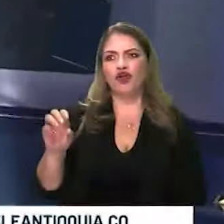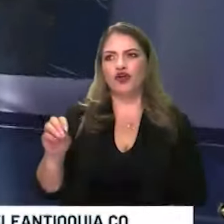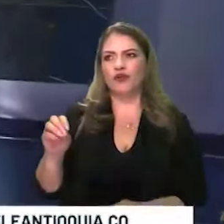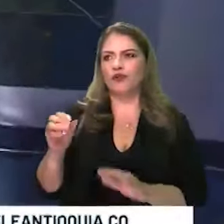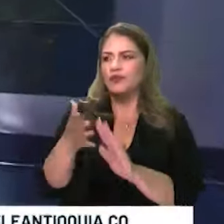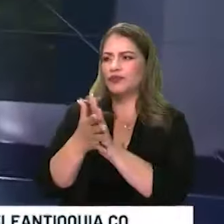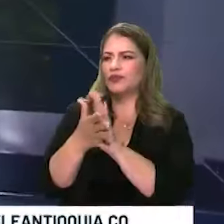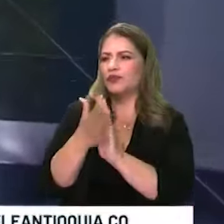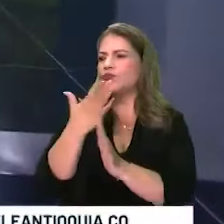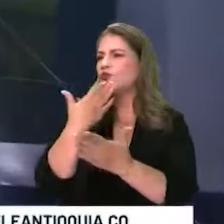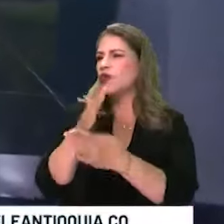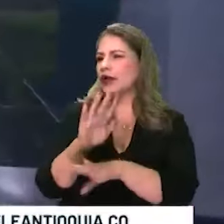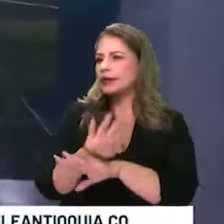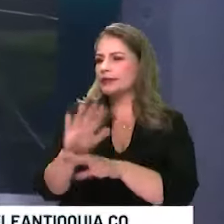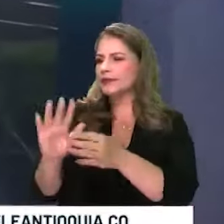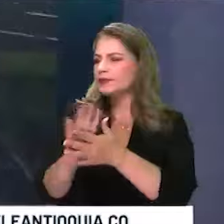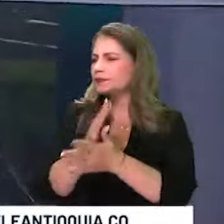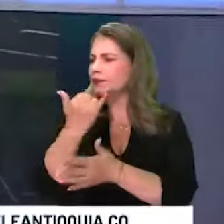tardes.